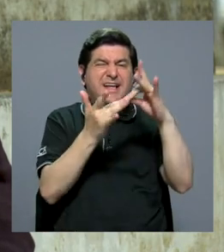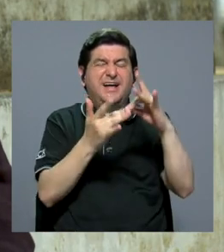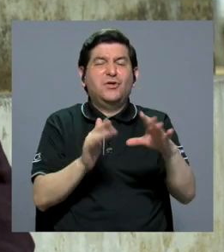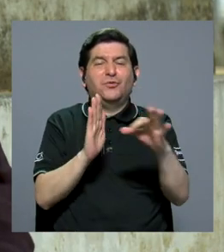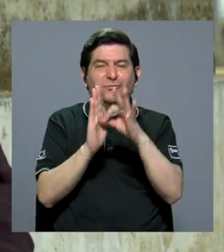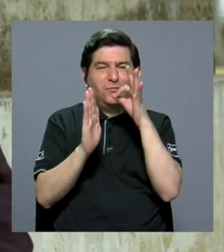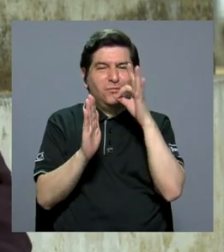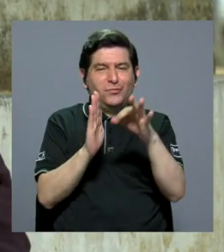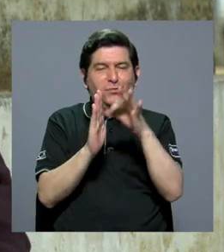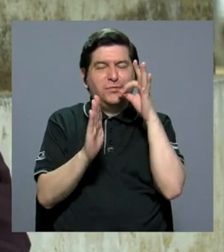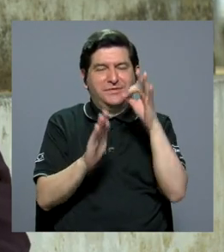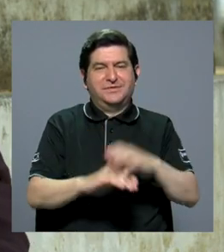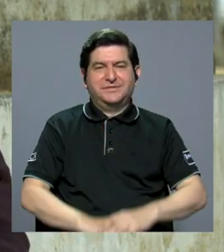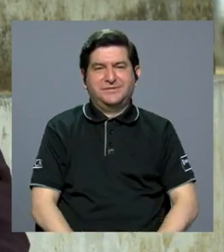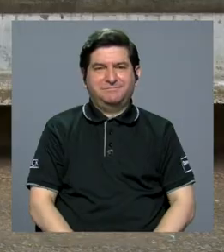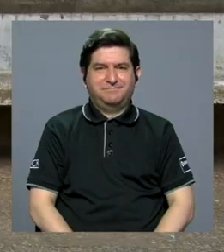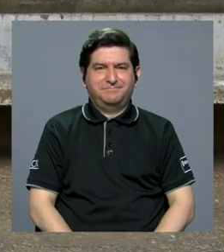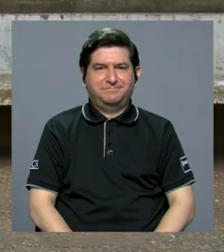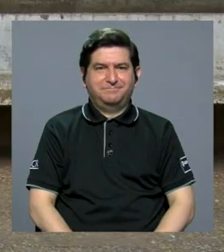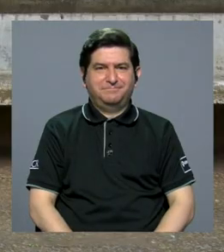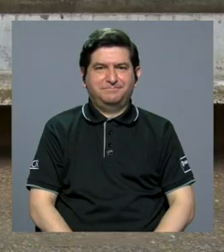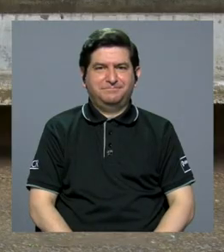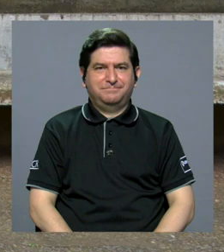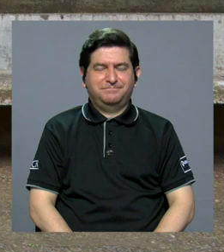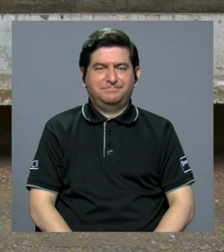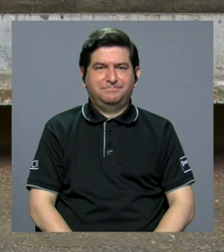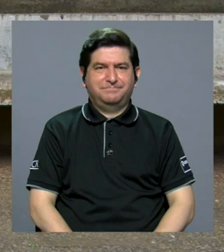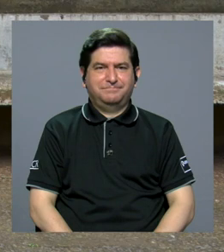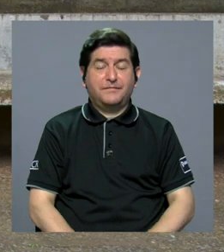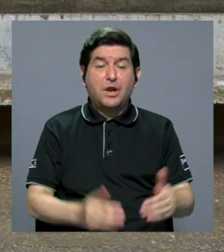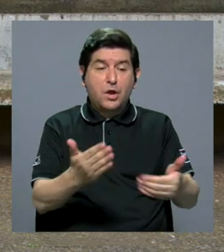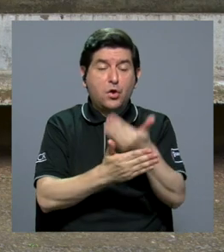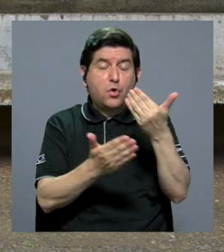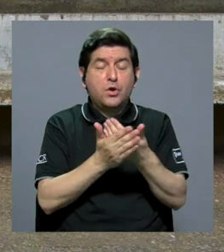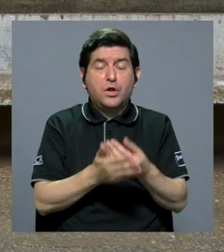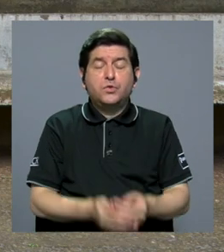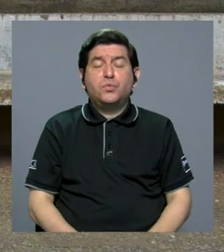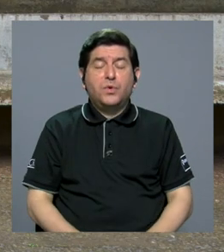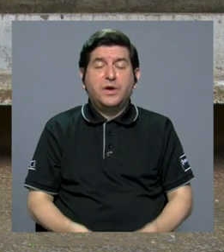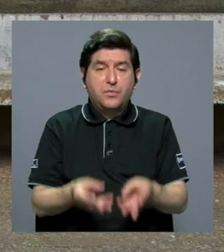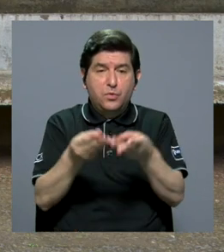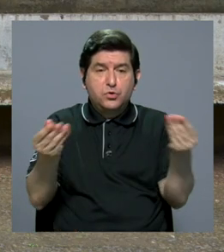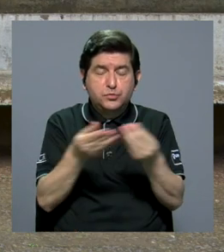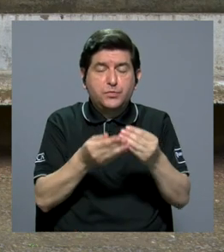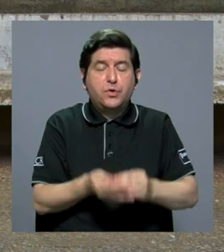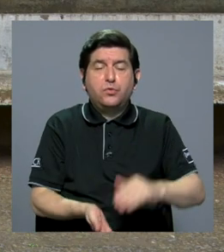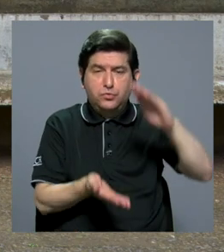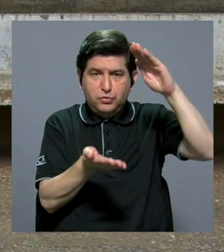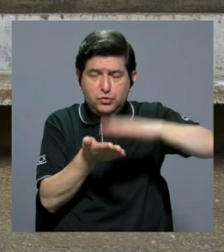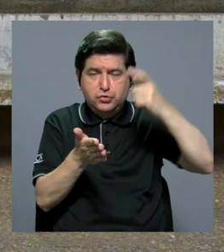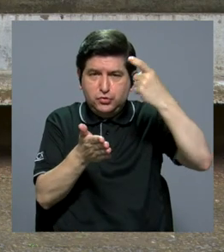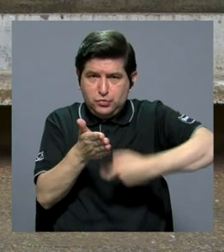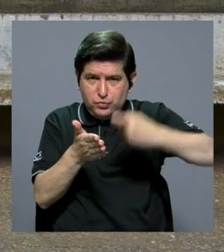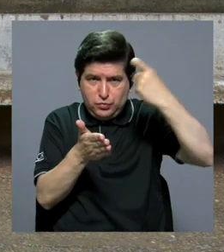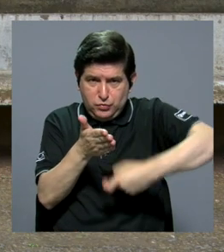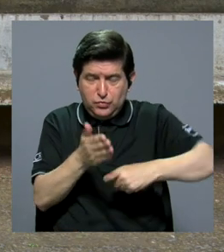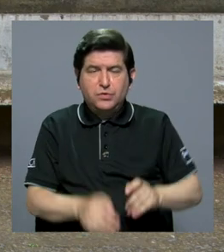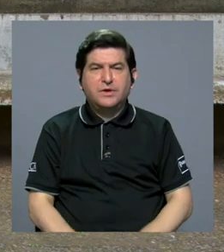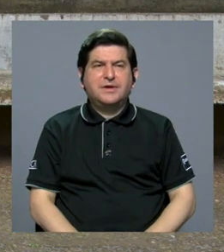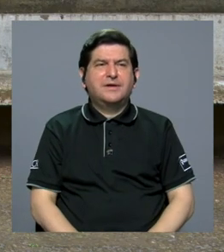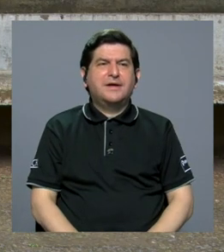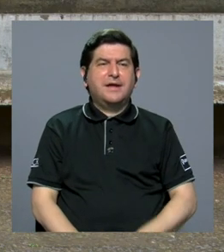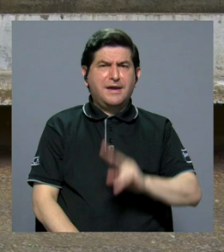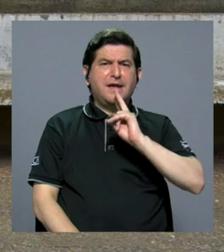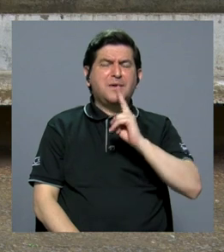es el de las frutas. Con esto, con la nueva canasta básica tributaria, se